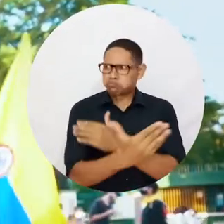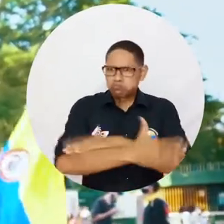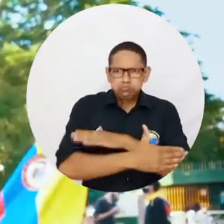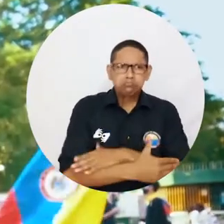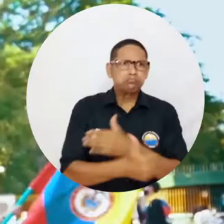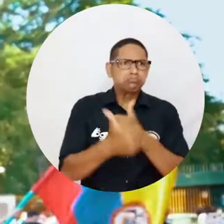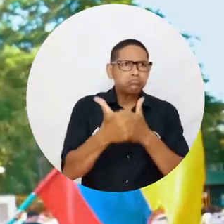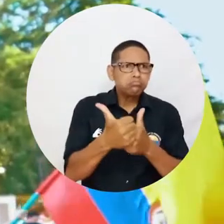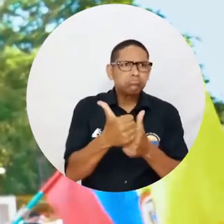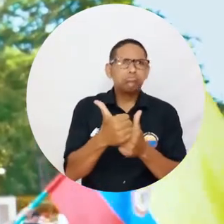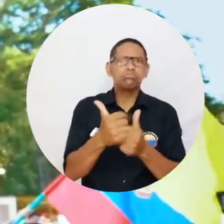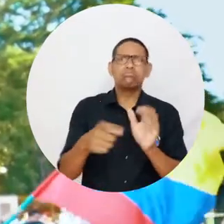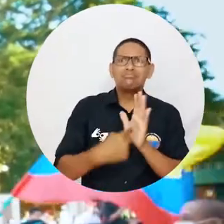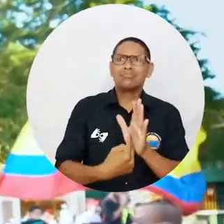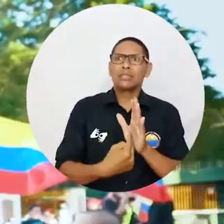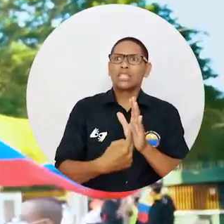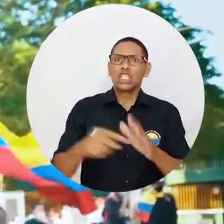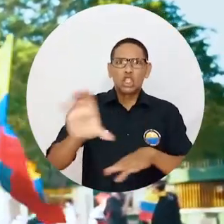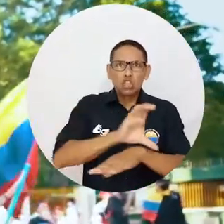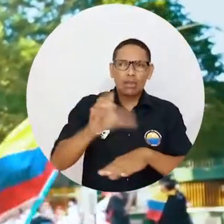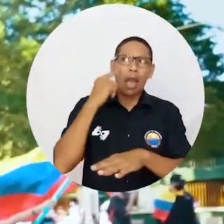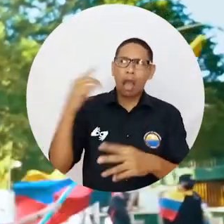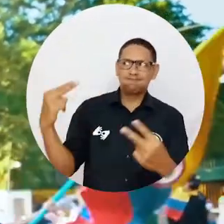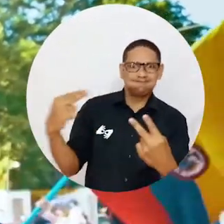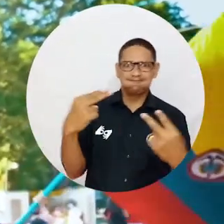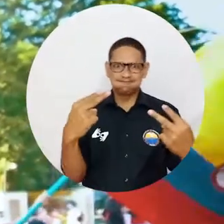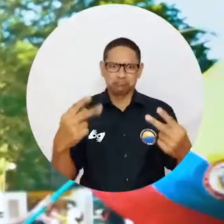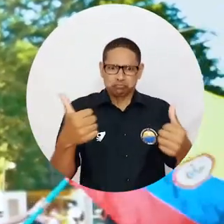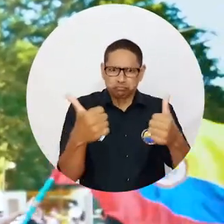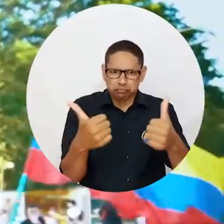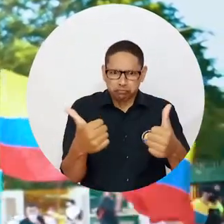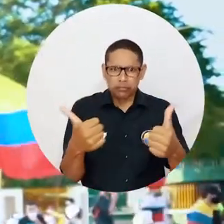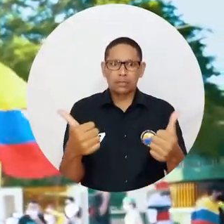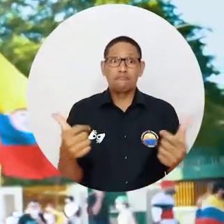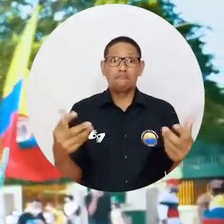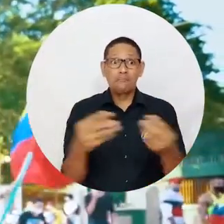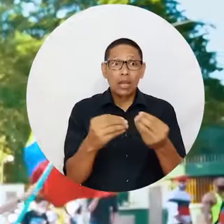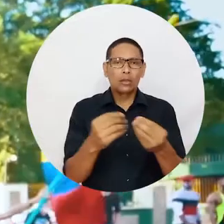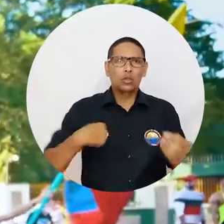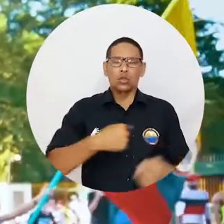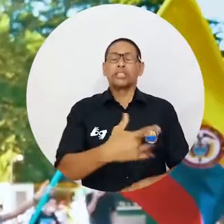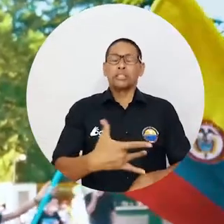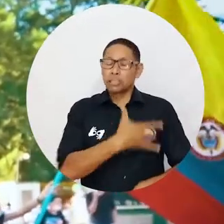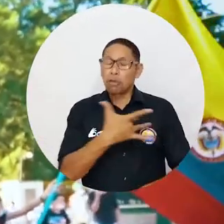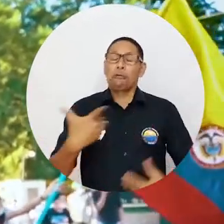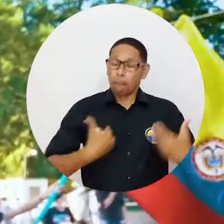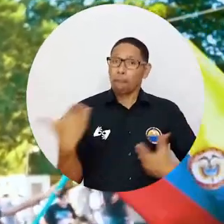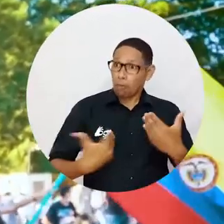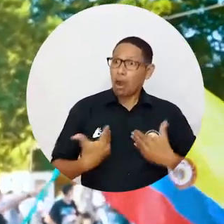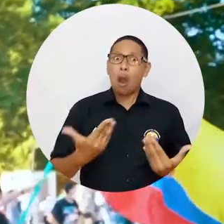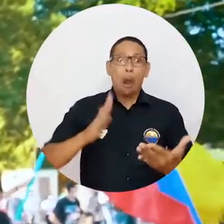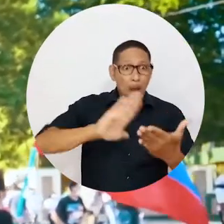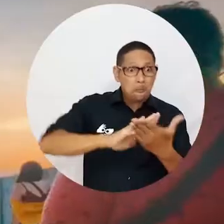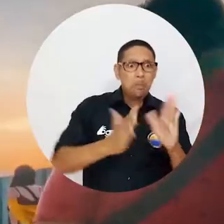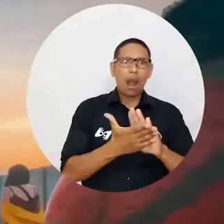estado desde que empezó a quemar las cartas las diferentes reformas que había implementado el gobierno. Nos salimos y nos manifestamos de forma pacífica,